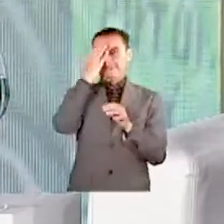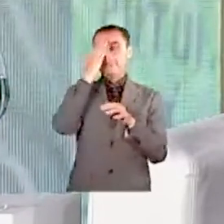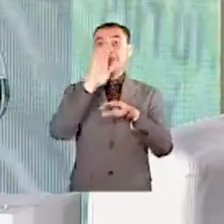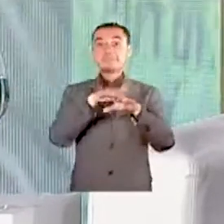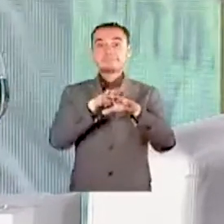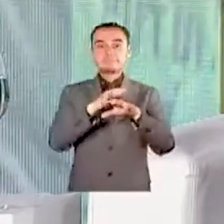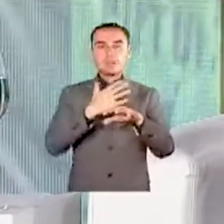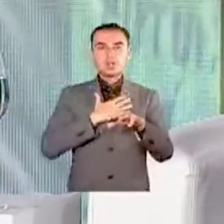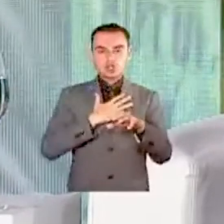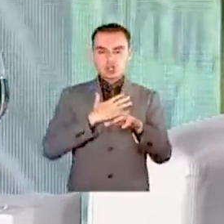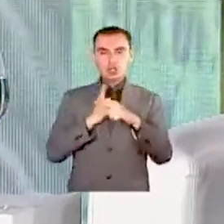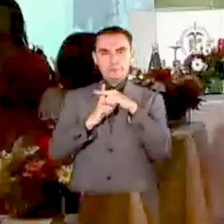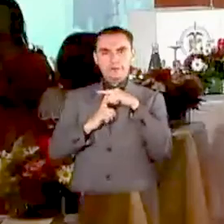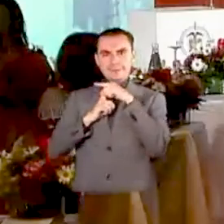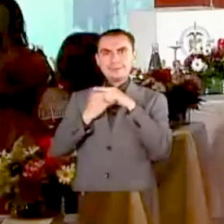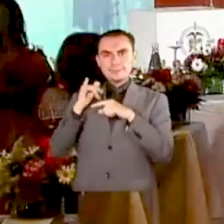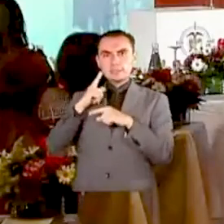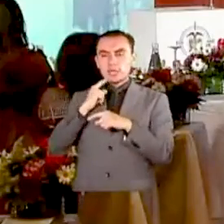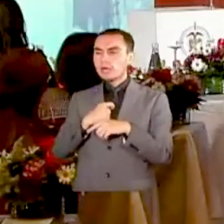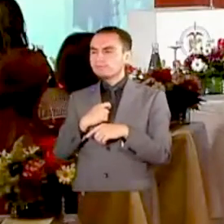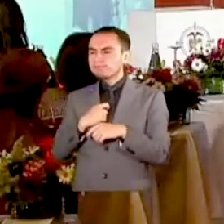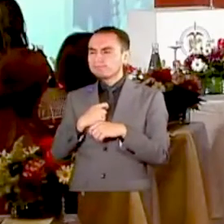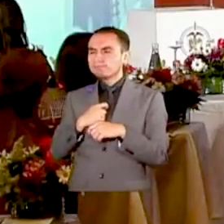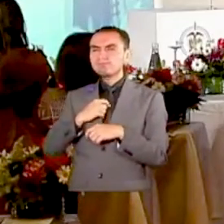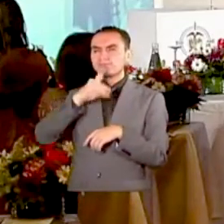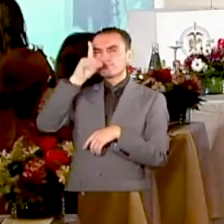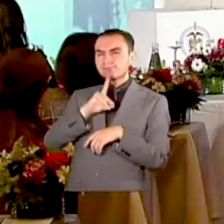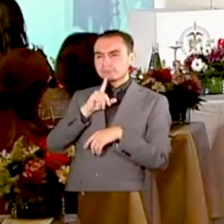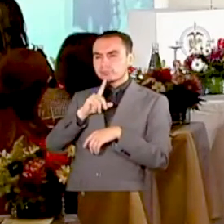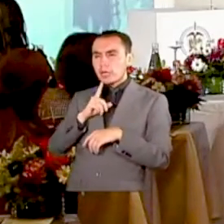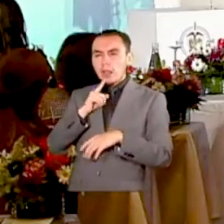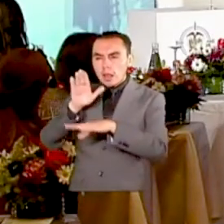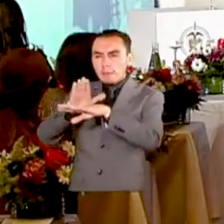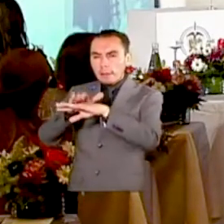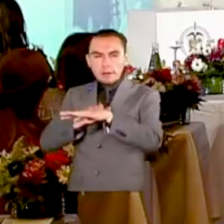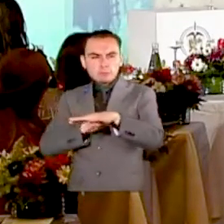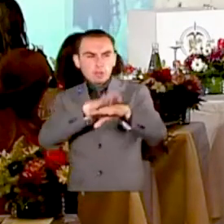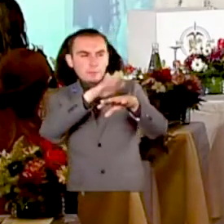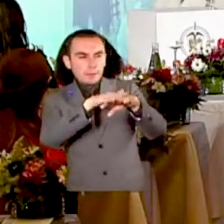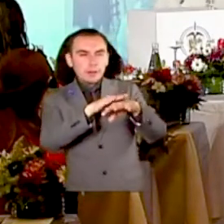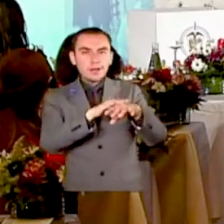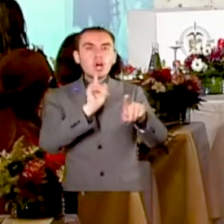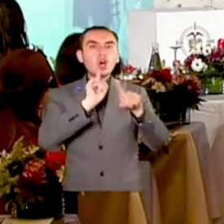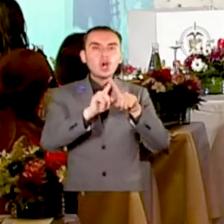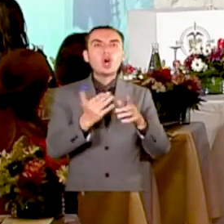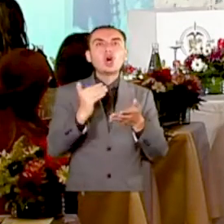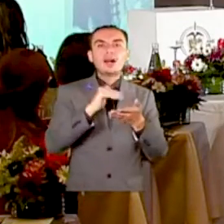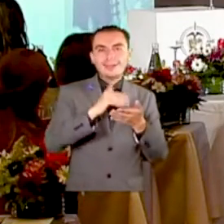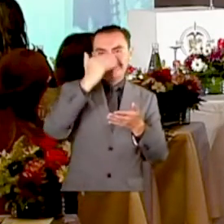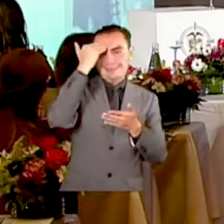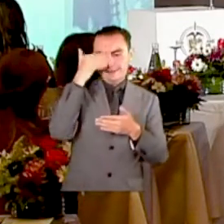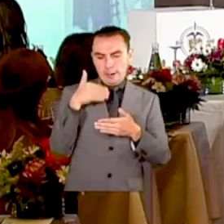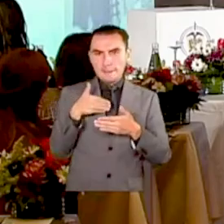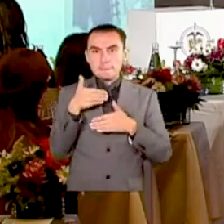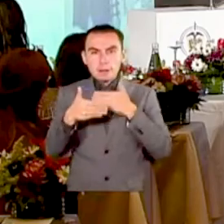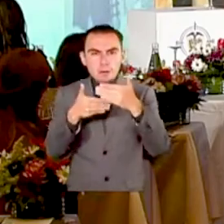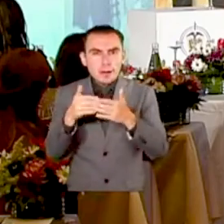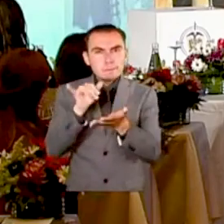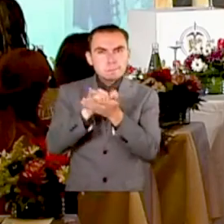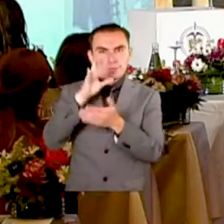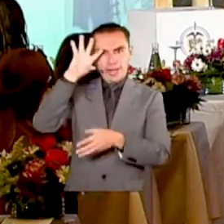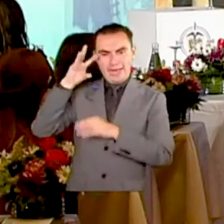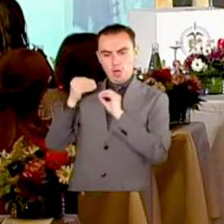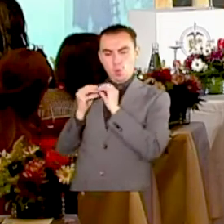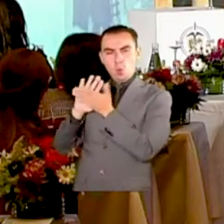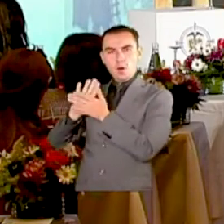se han proferido varias directivas en punto al impulso que se está haciendo para la implementación de tanto del acuerdo